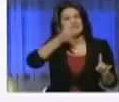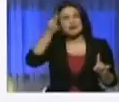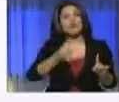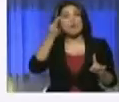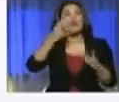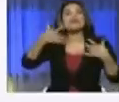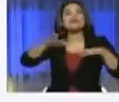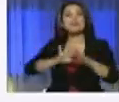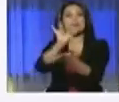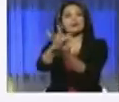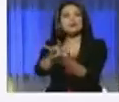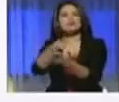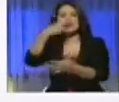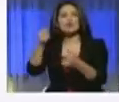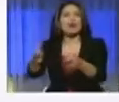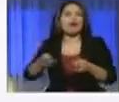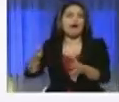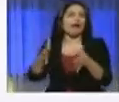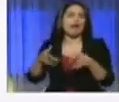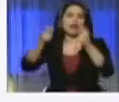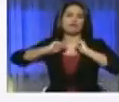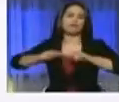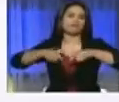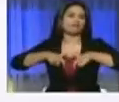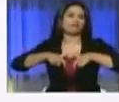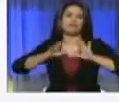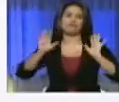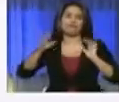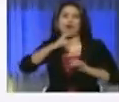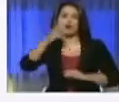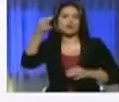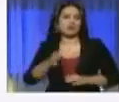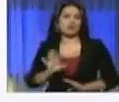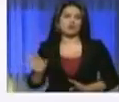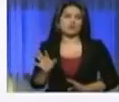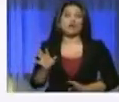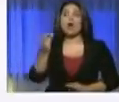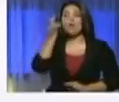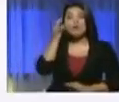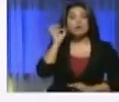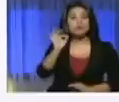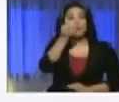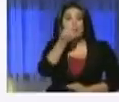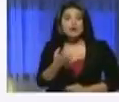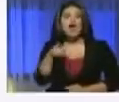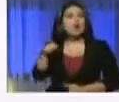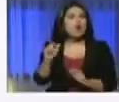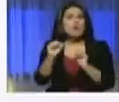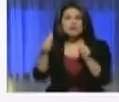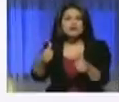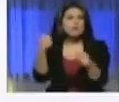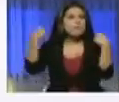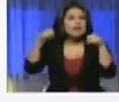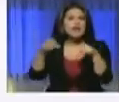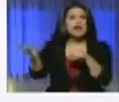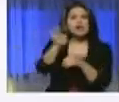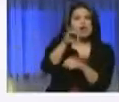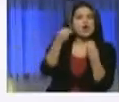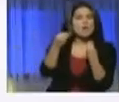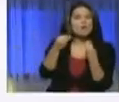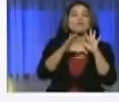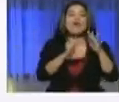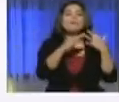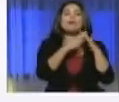es Roelie? De La Vega. ¿Quién lo descubrió? Barrio Adentro. También. El deportivo. El milagro de la masificación del deporte